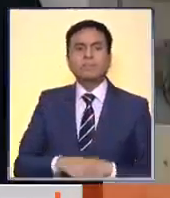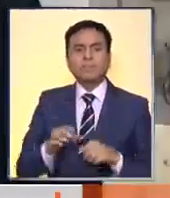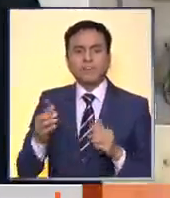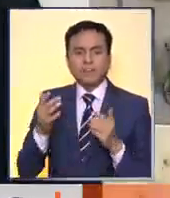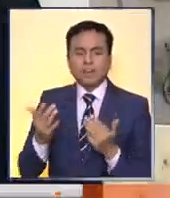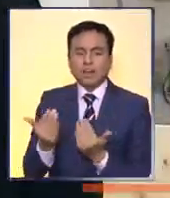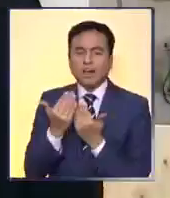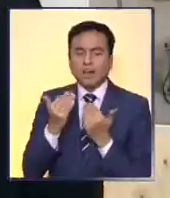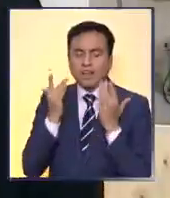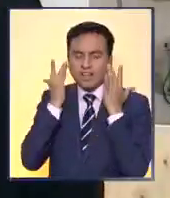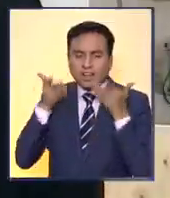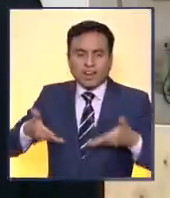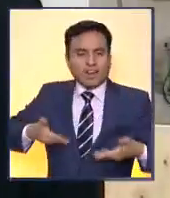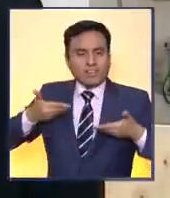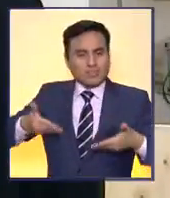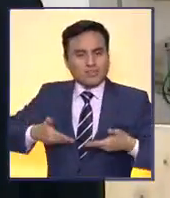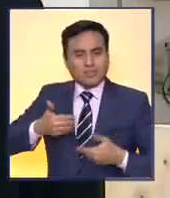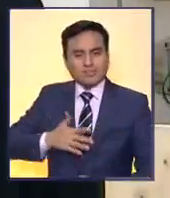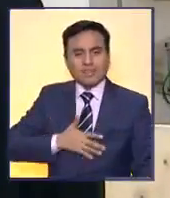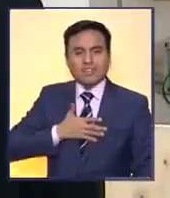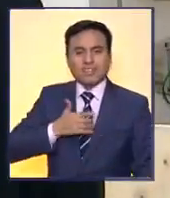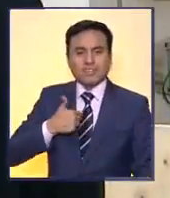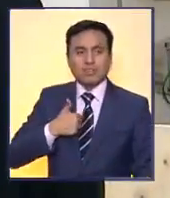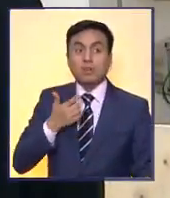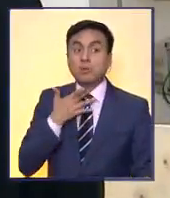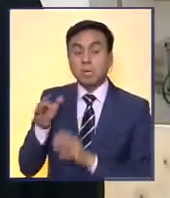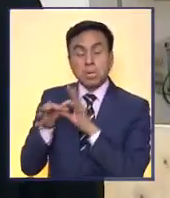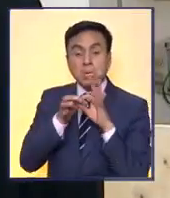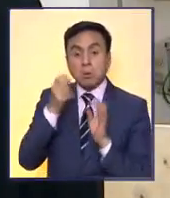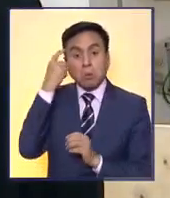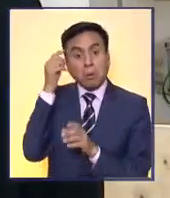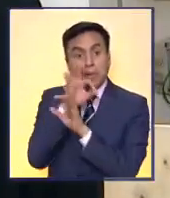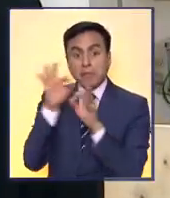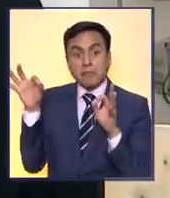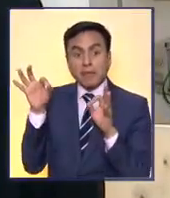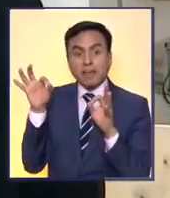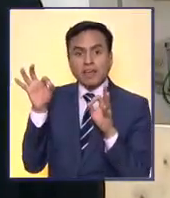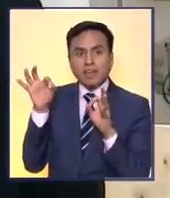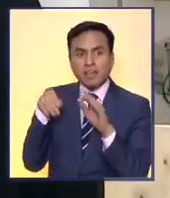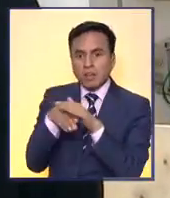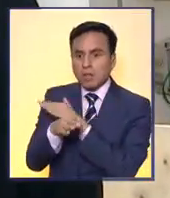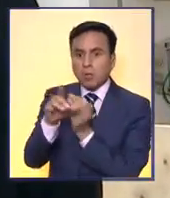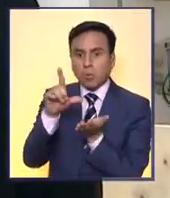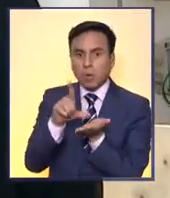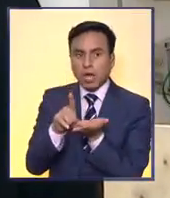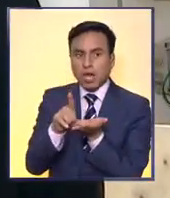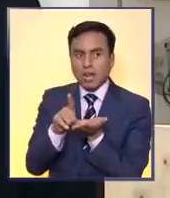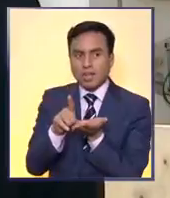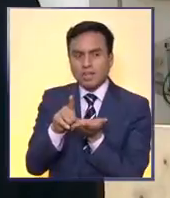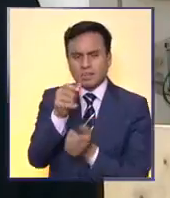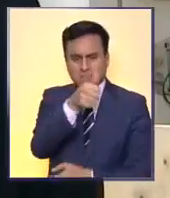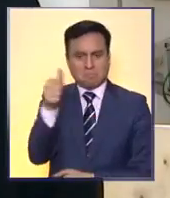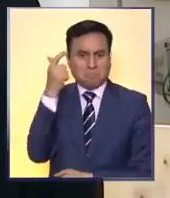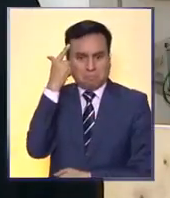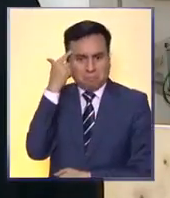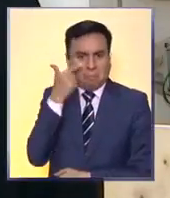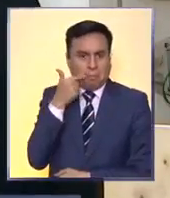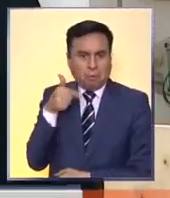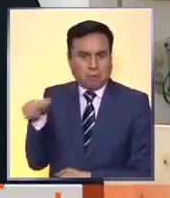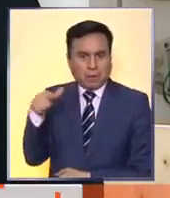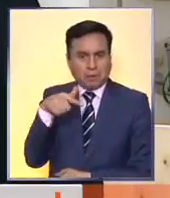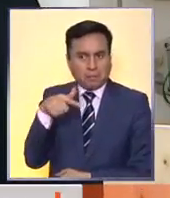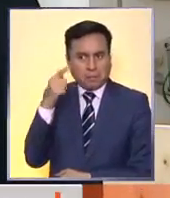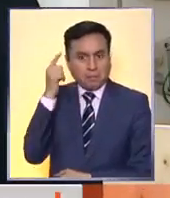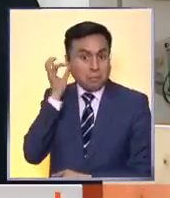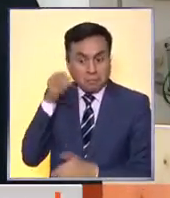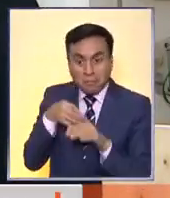halagada, entusiasmada, porque nunca pensé en entrar en un lugar donde ya era para solamente hombres. Y